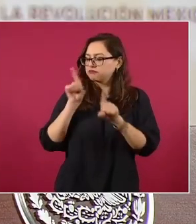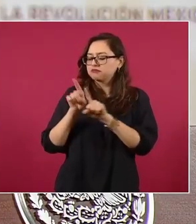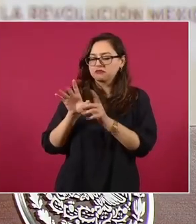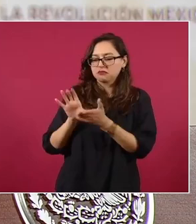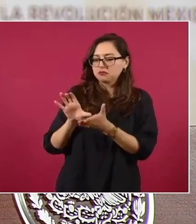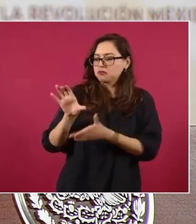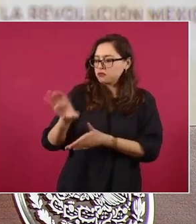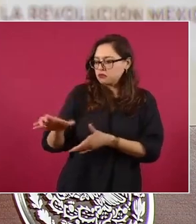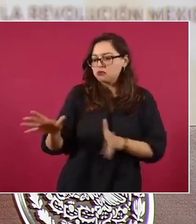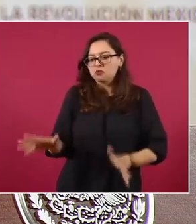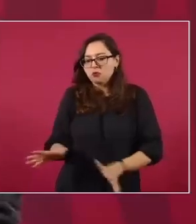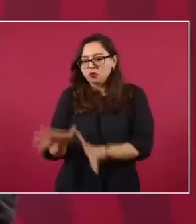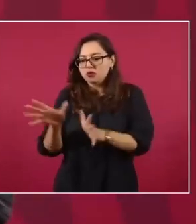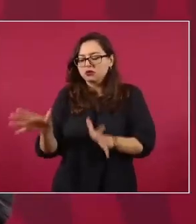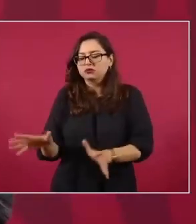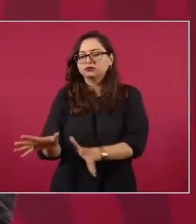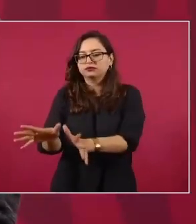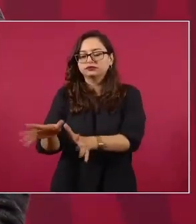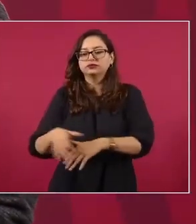si